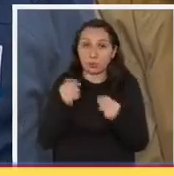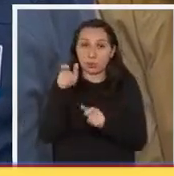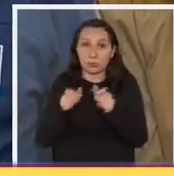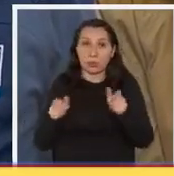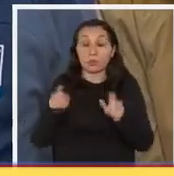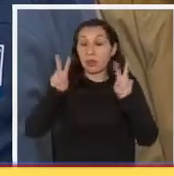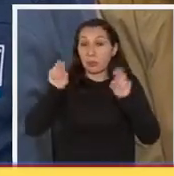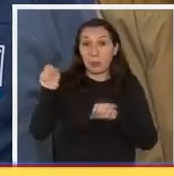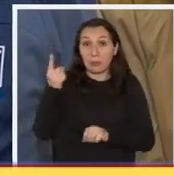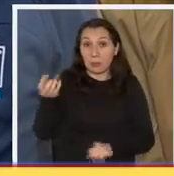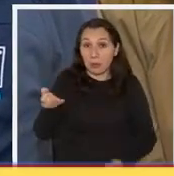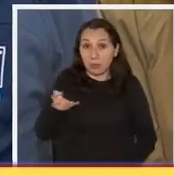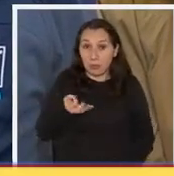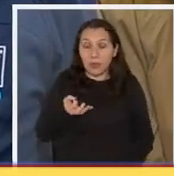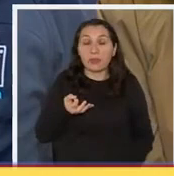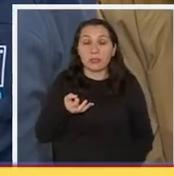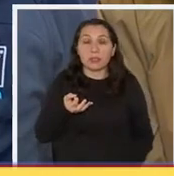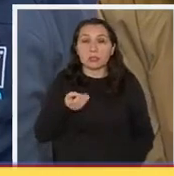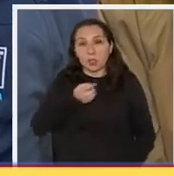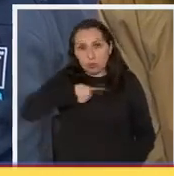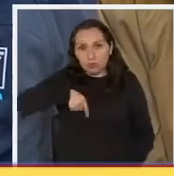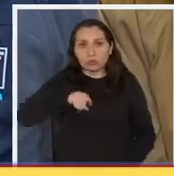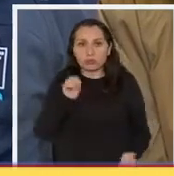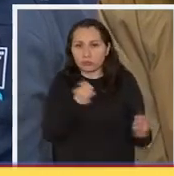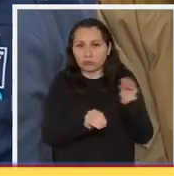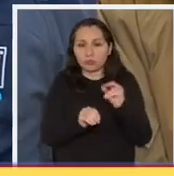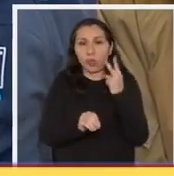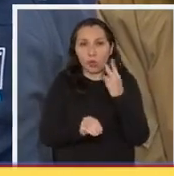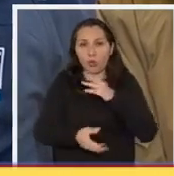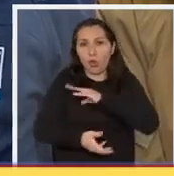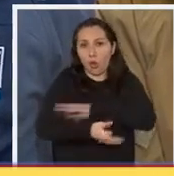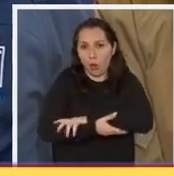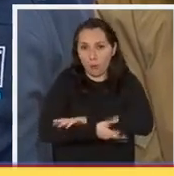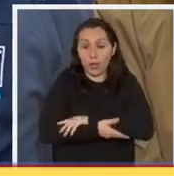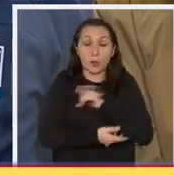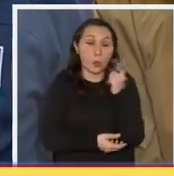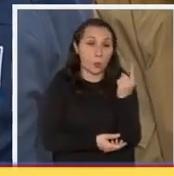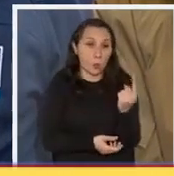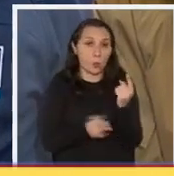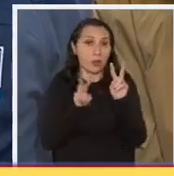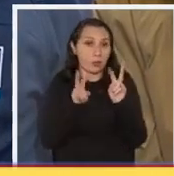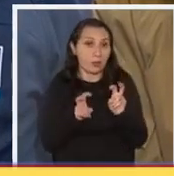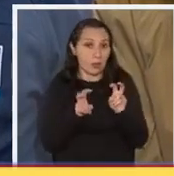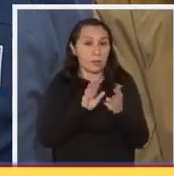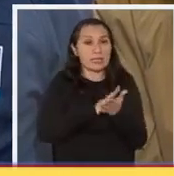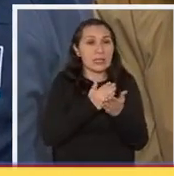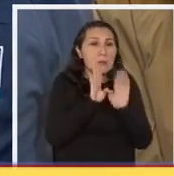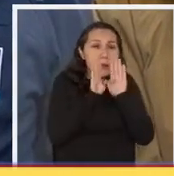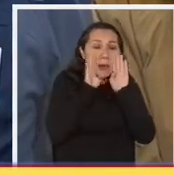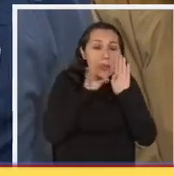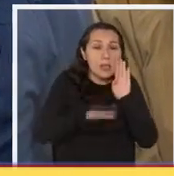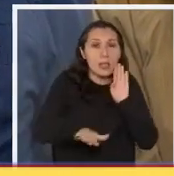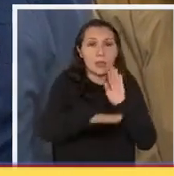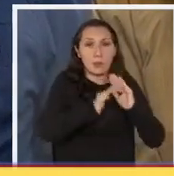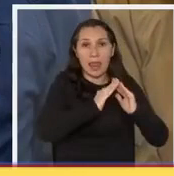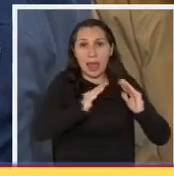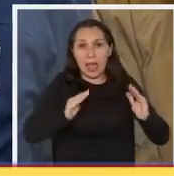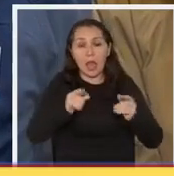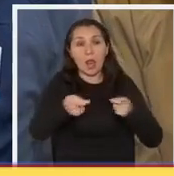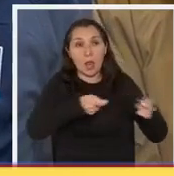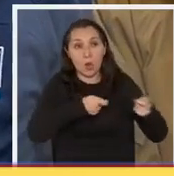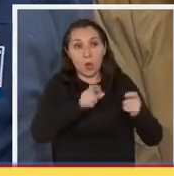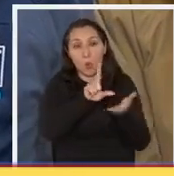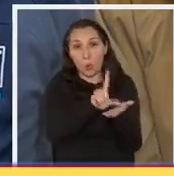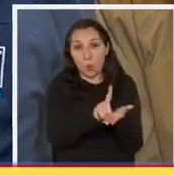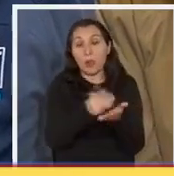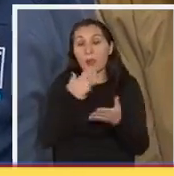gente. Respecto a lo primero que planteaba, vamos a desarrollar dos convenios, un convenio para hacer la sanitización de las casas y los locales